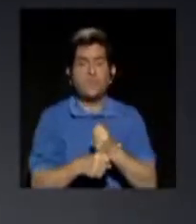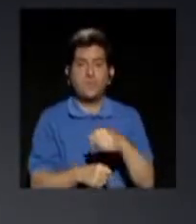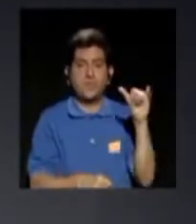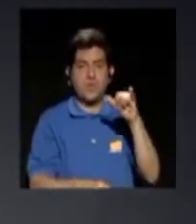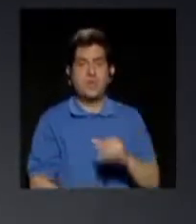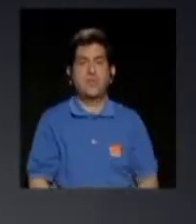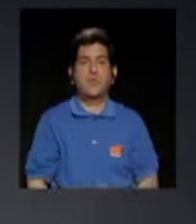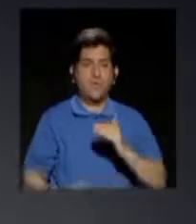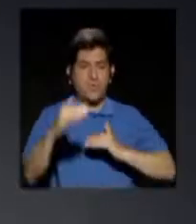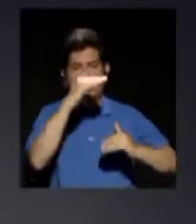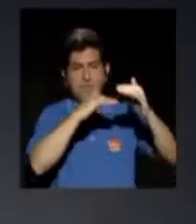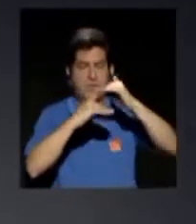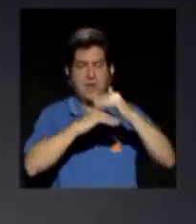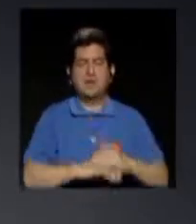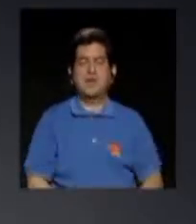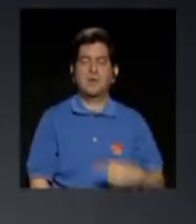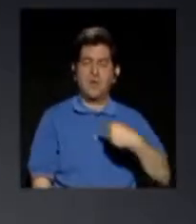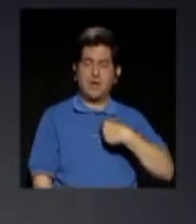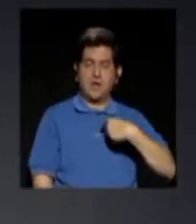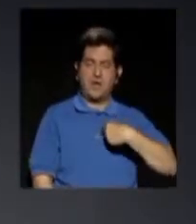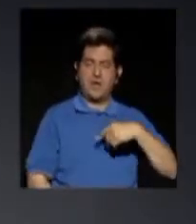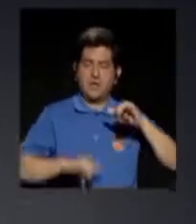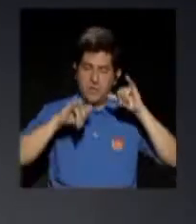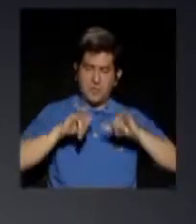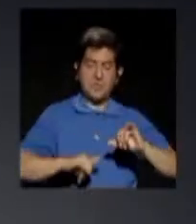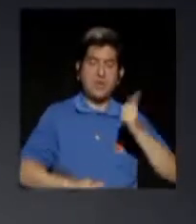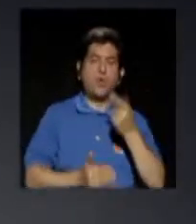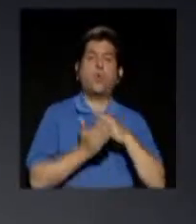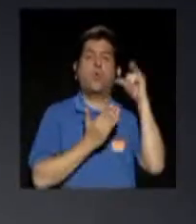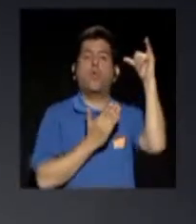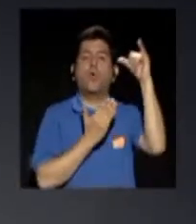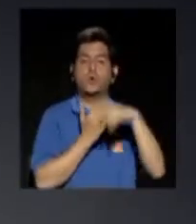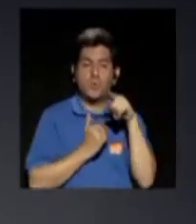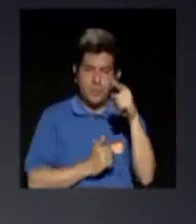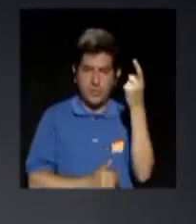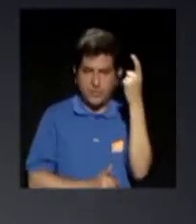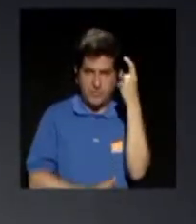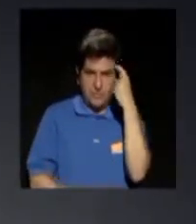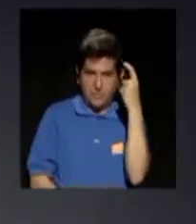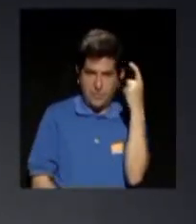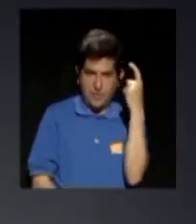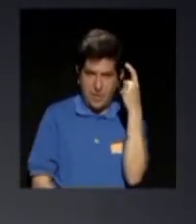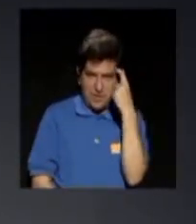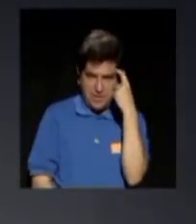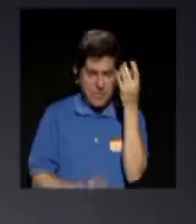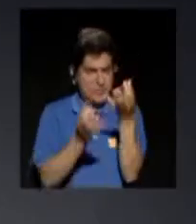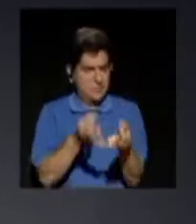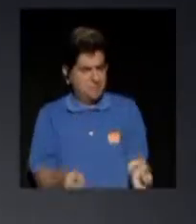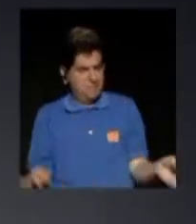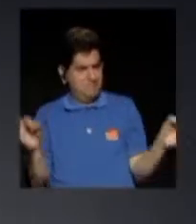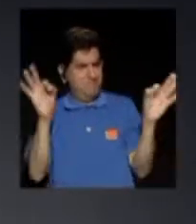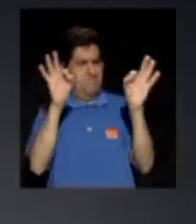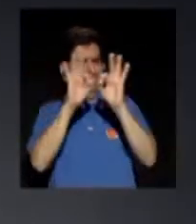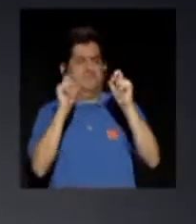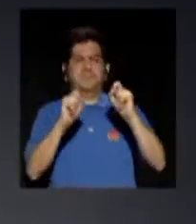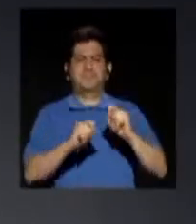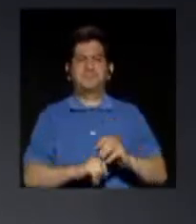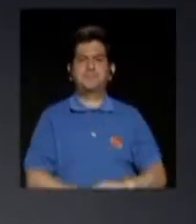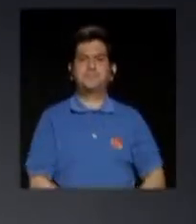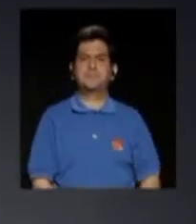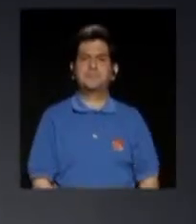la facultad mía, que eso fue otro de los proyectos que él consideró importantes, y